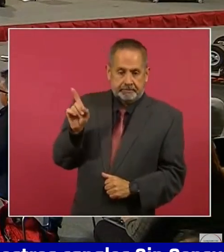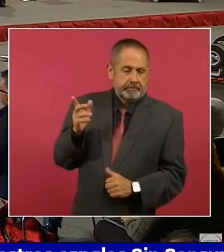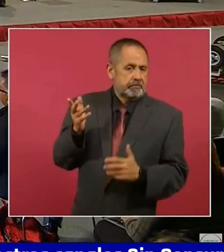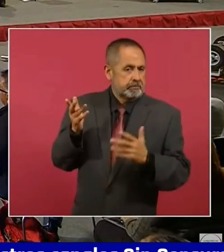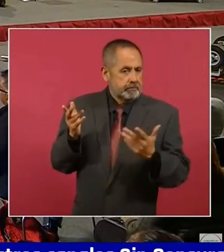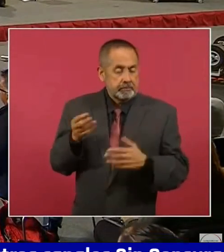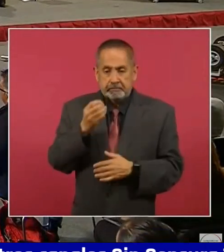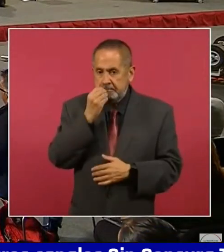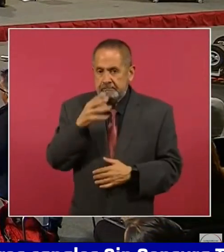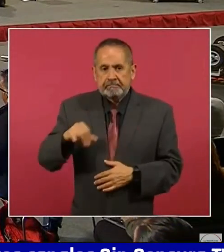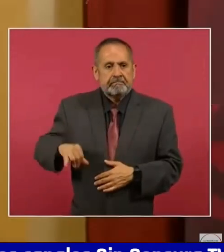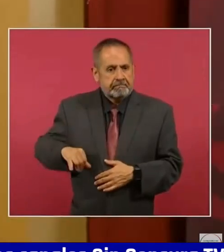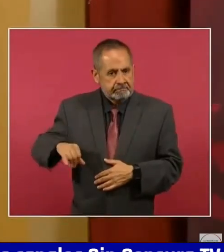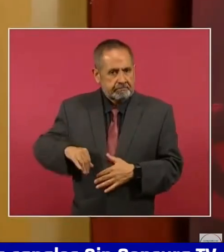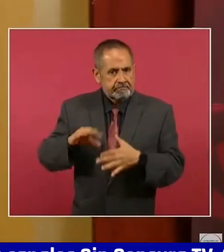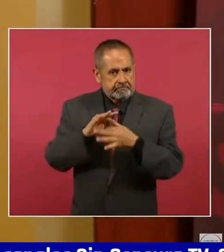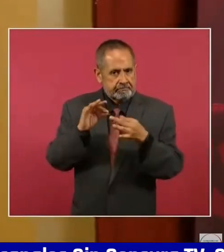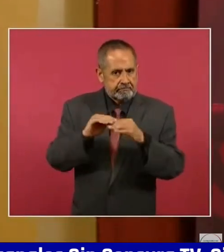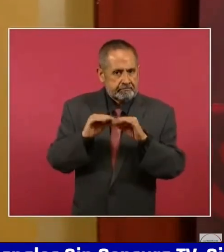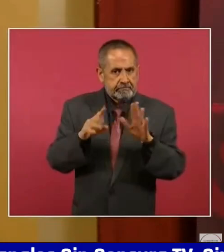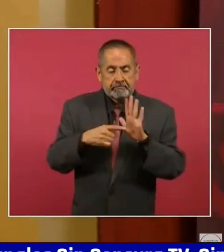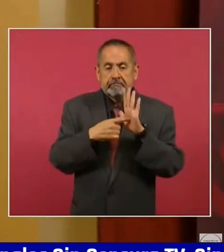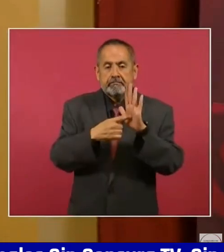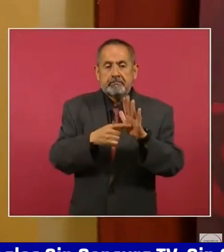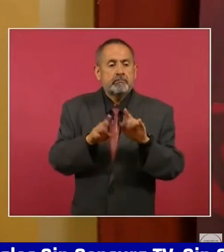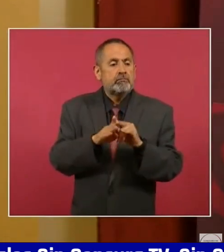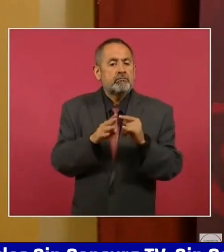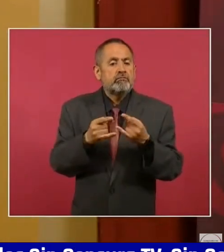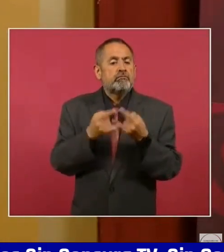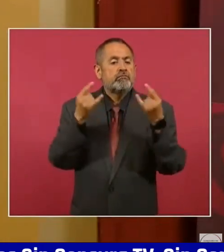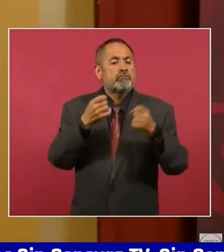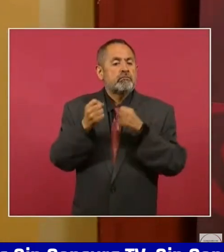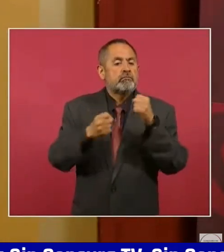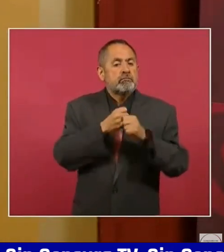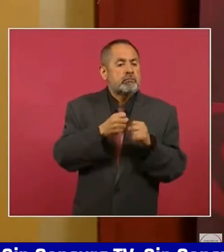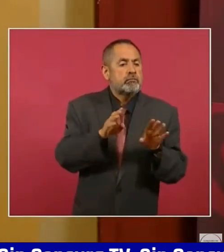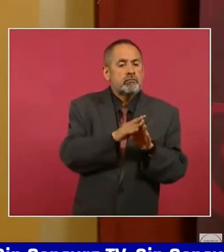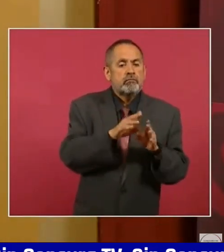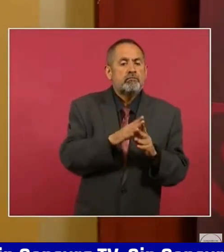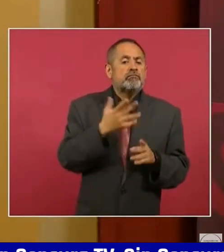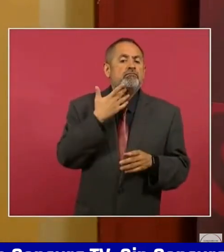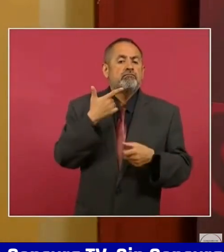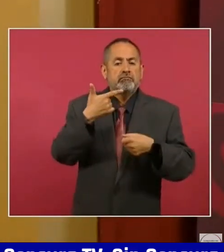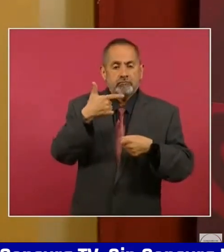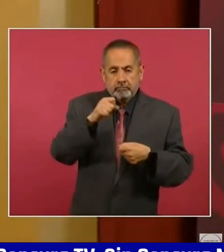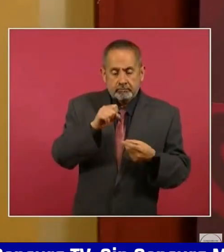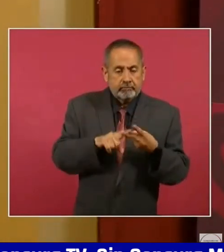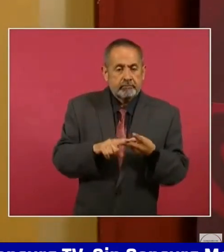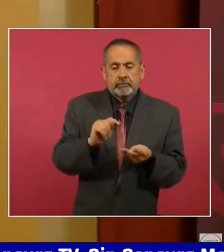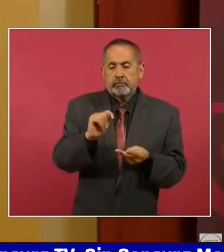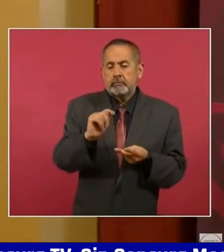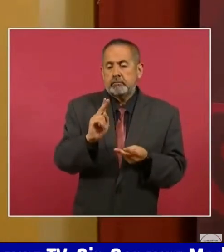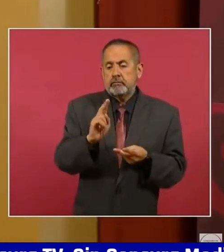muy interesante porque muestra el histórico de producción de gasolina, diésel y turbocina.